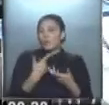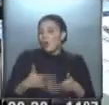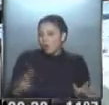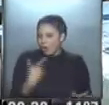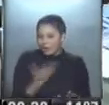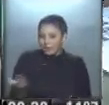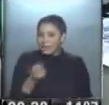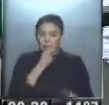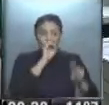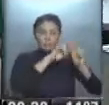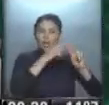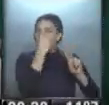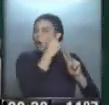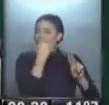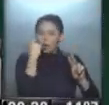examen oftalmológico